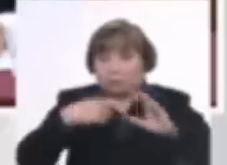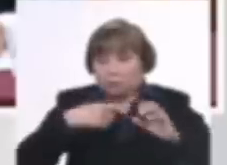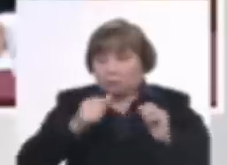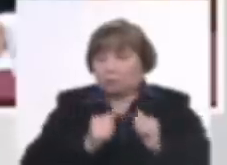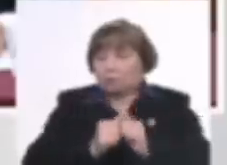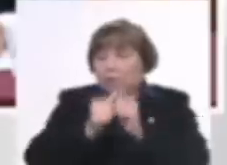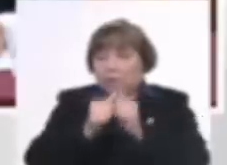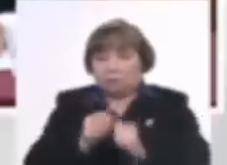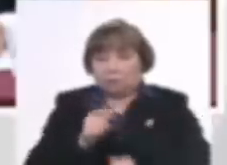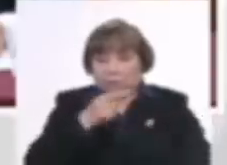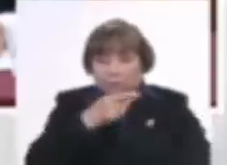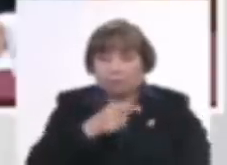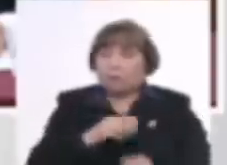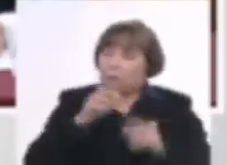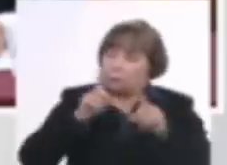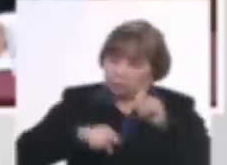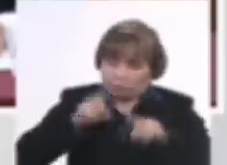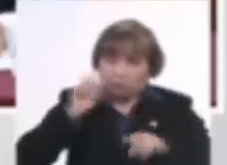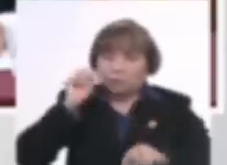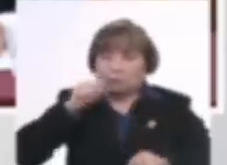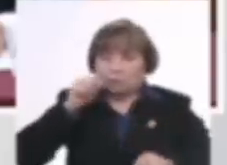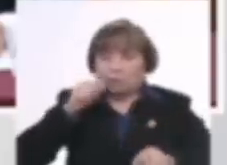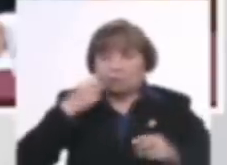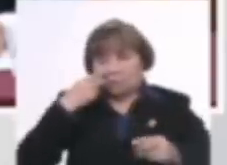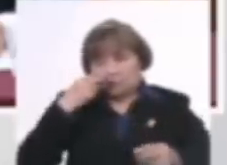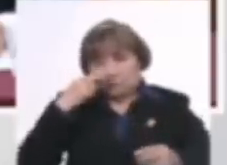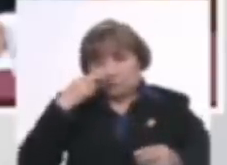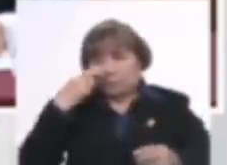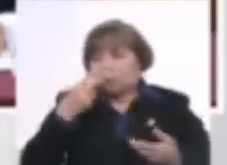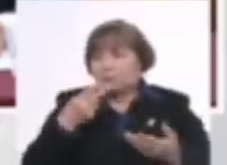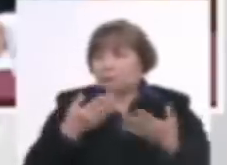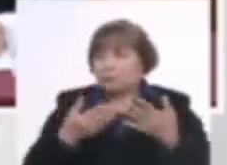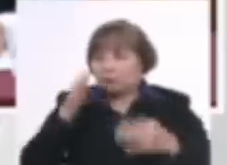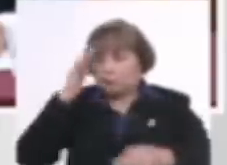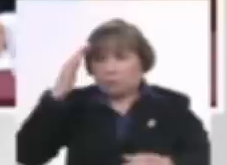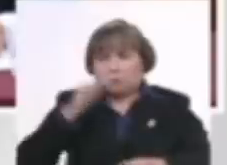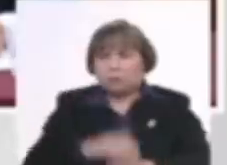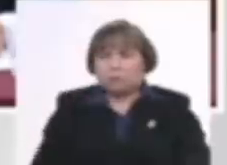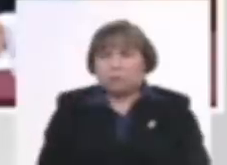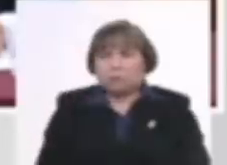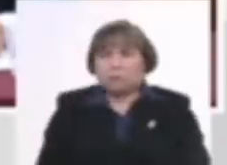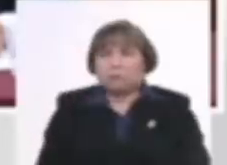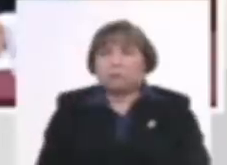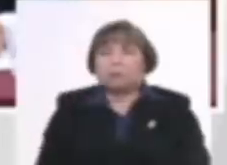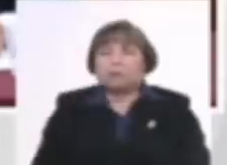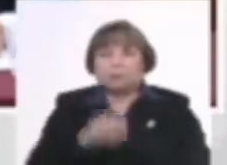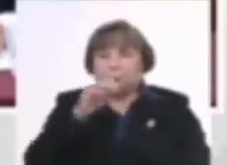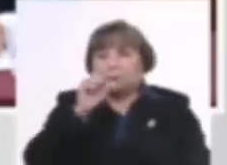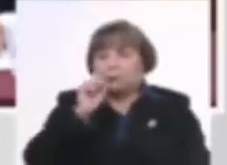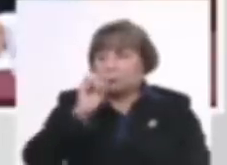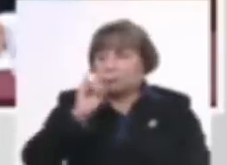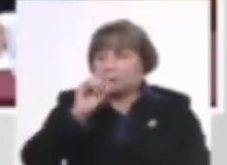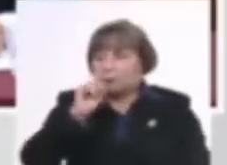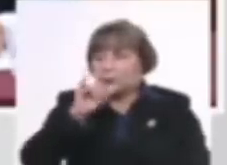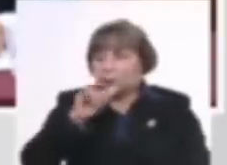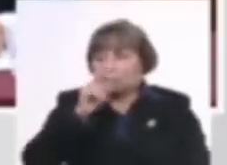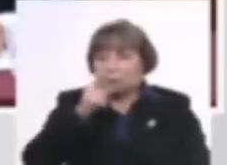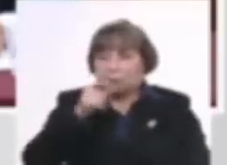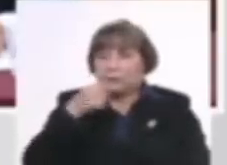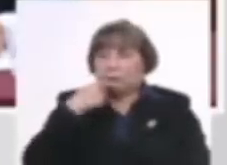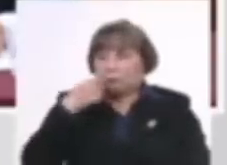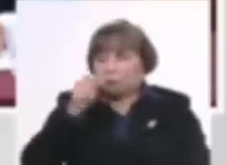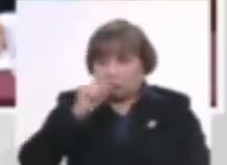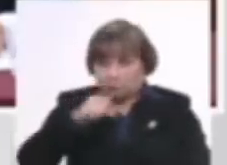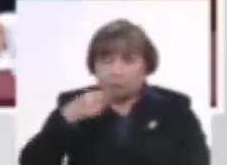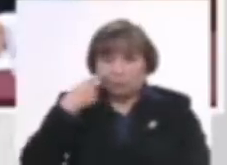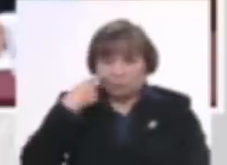A veces la conocía, la veía, la saludaba. No. la señorita Susy Díaz Guamán. Usted nos acaba de